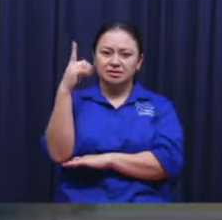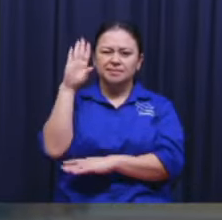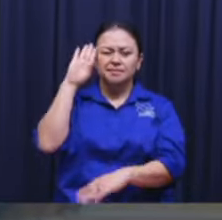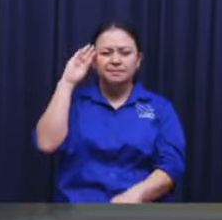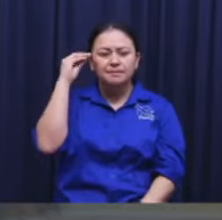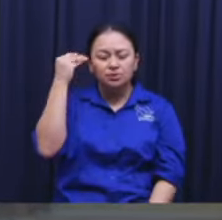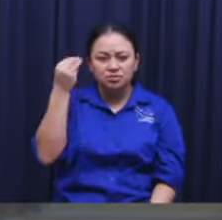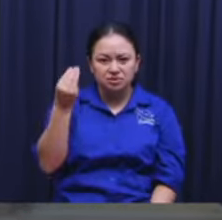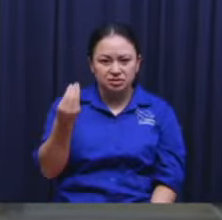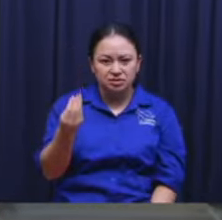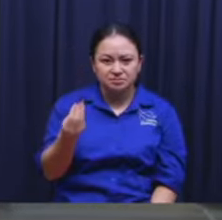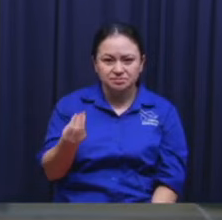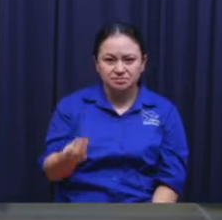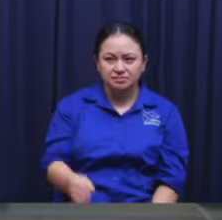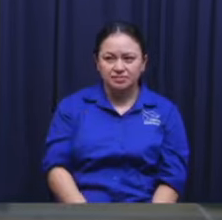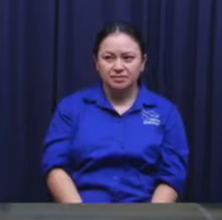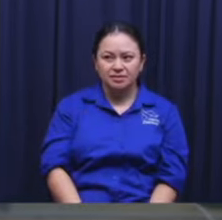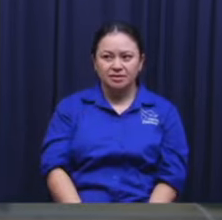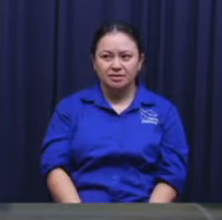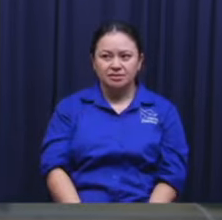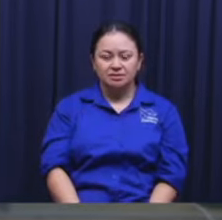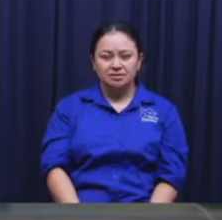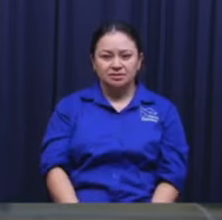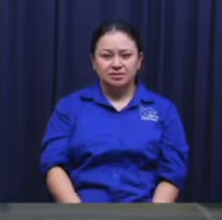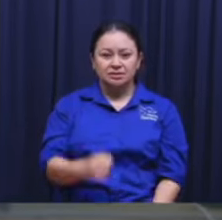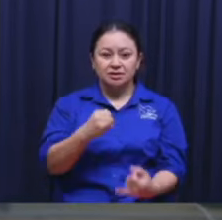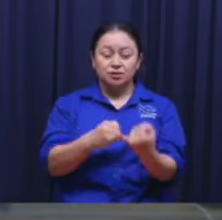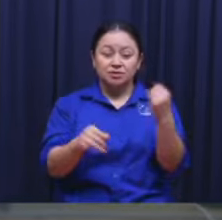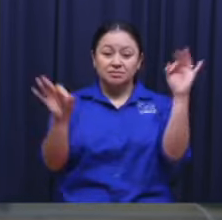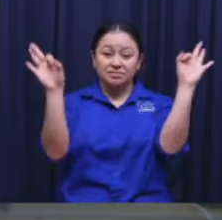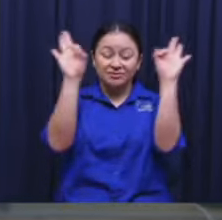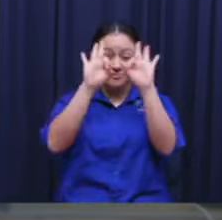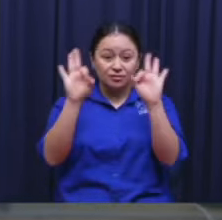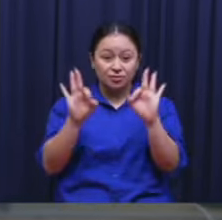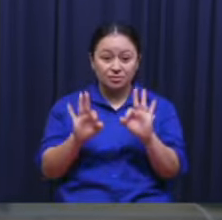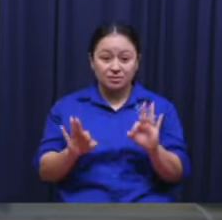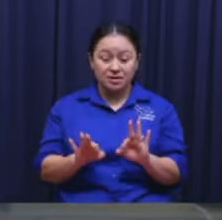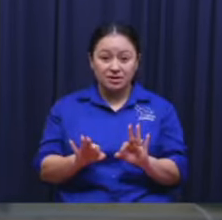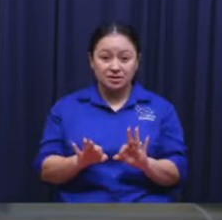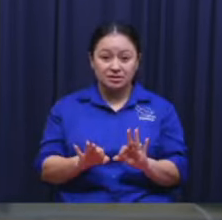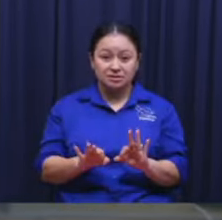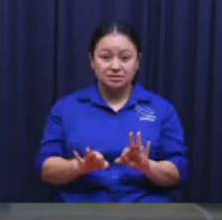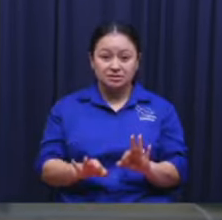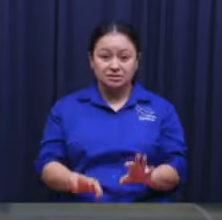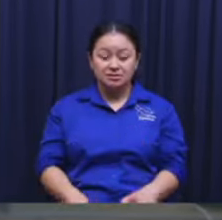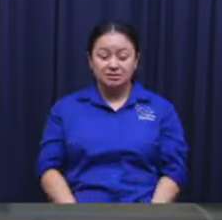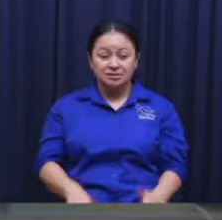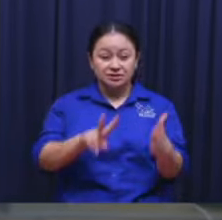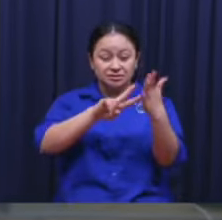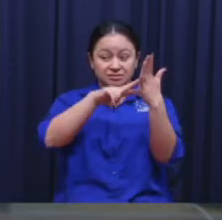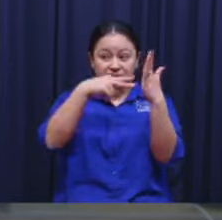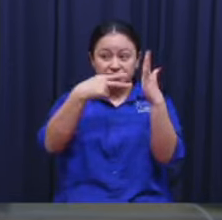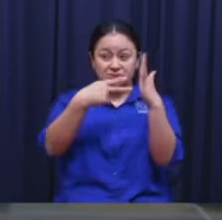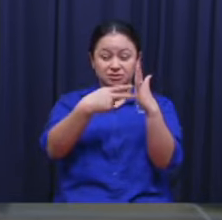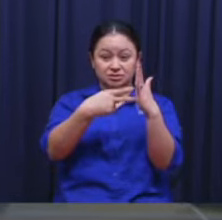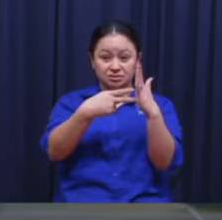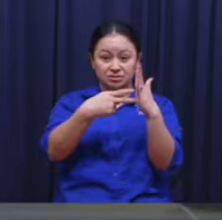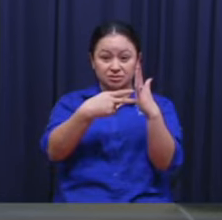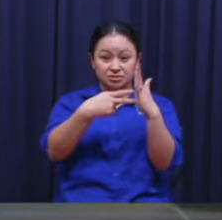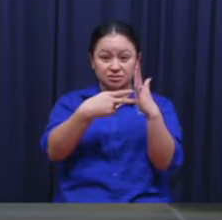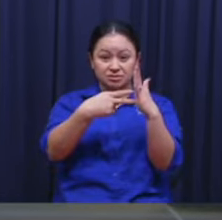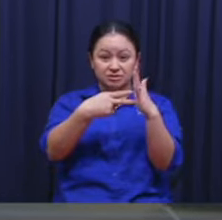porque la última forma que yo puse aquí de traducción de la palabra upomone es